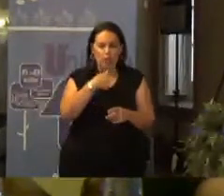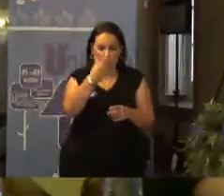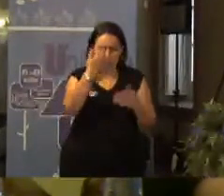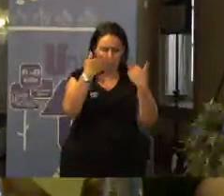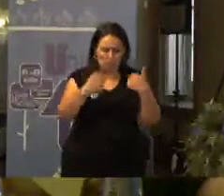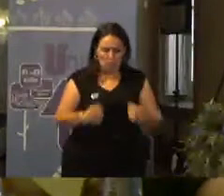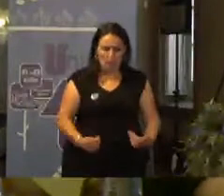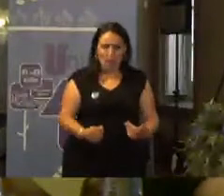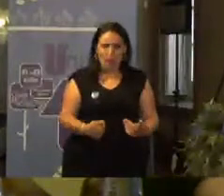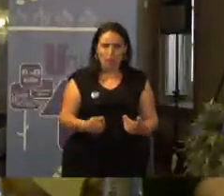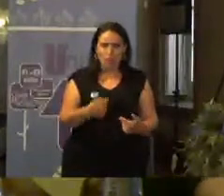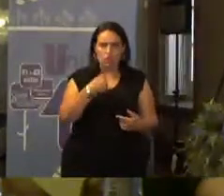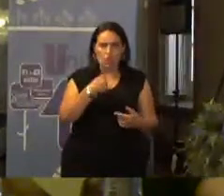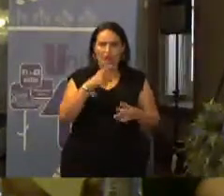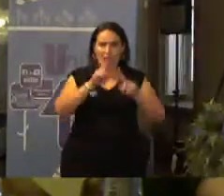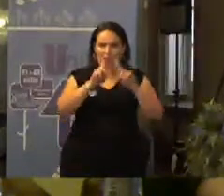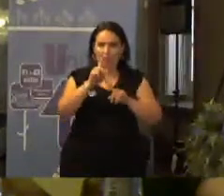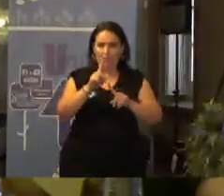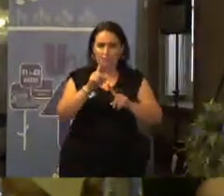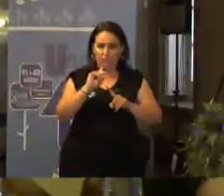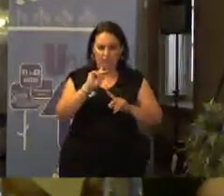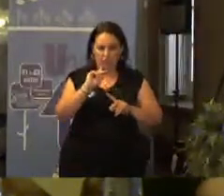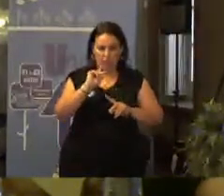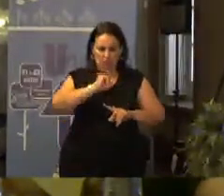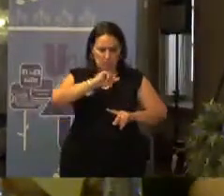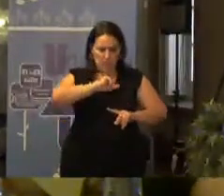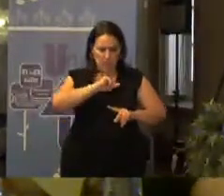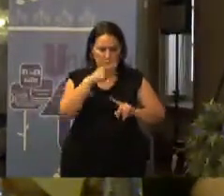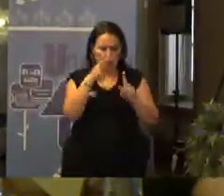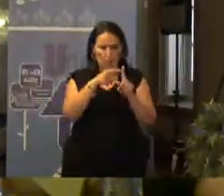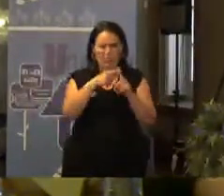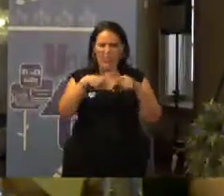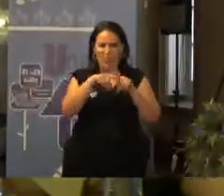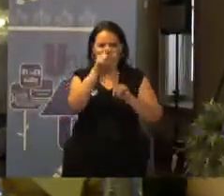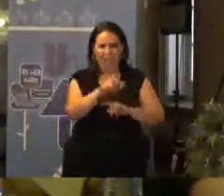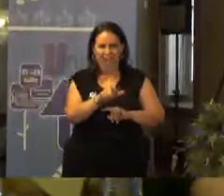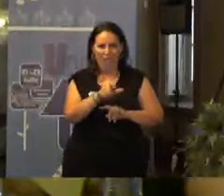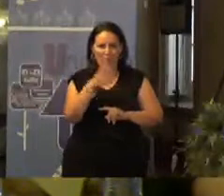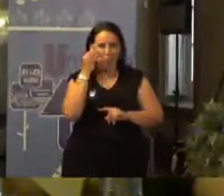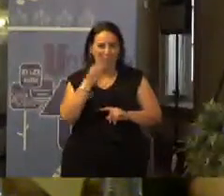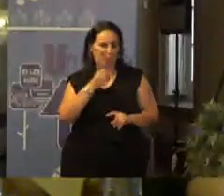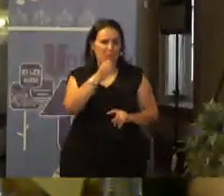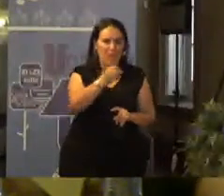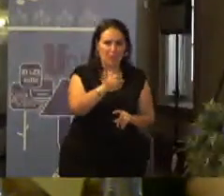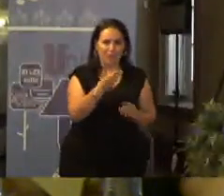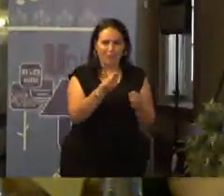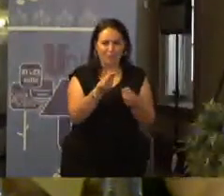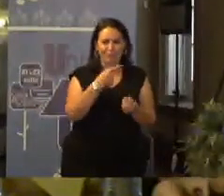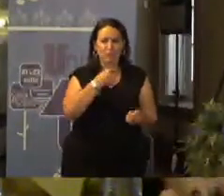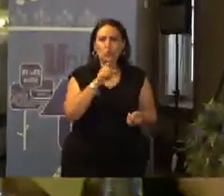que durante algún tempo me sentín utilizada desde ese punto de vista, e por tanto, non, pero